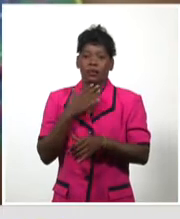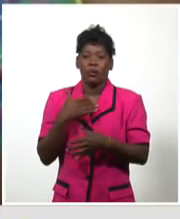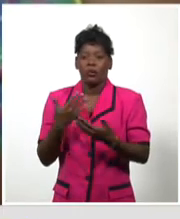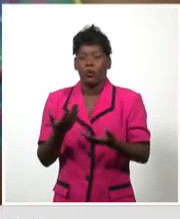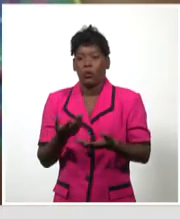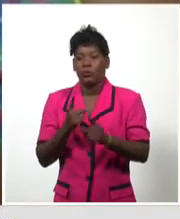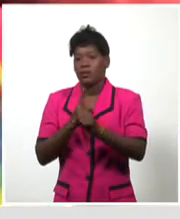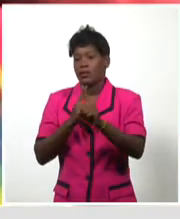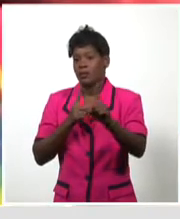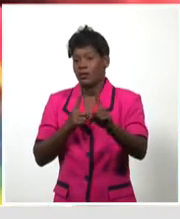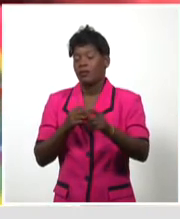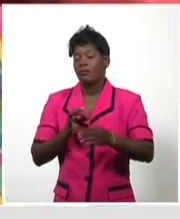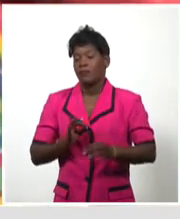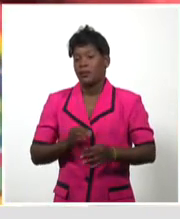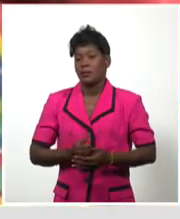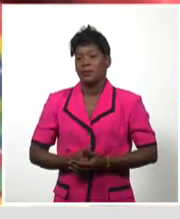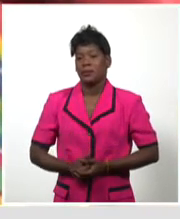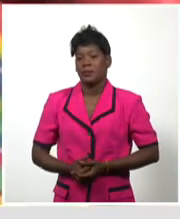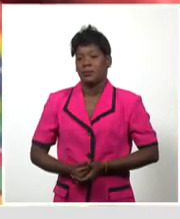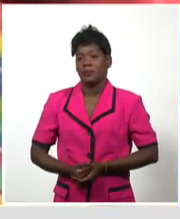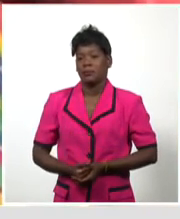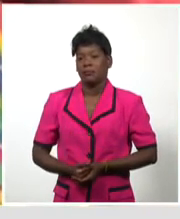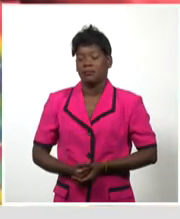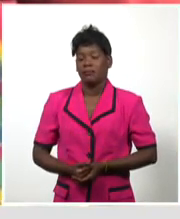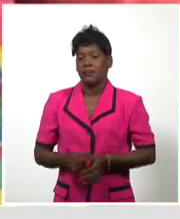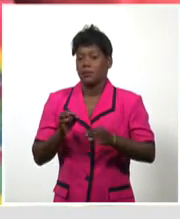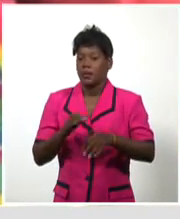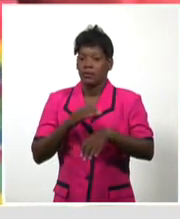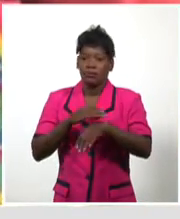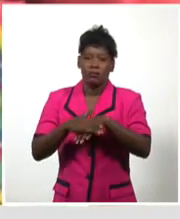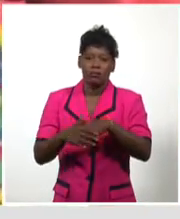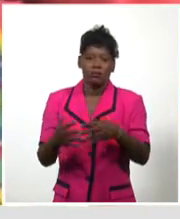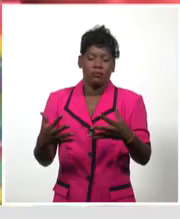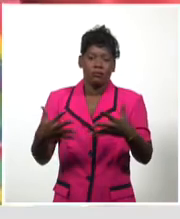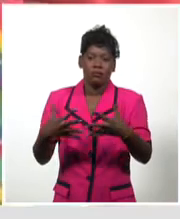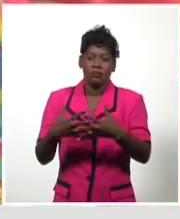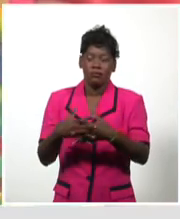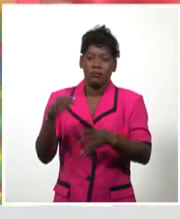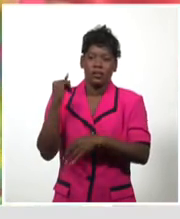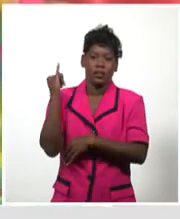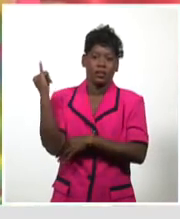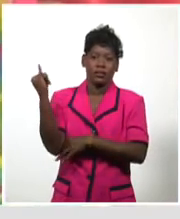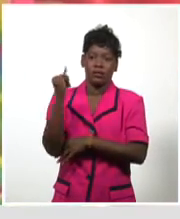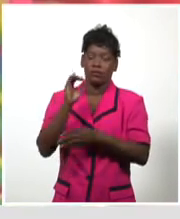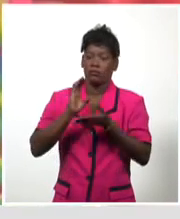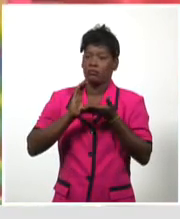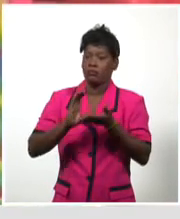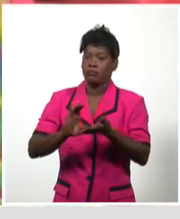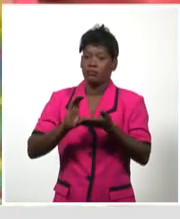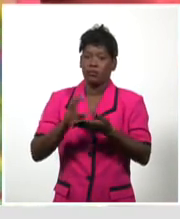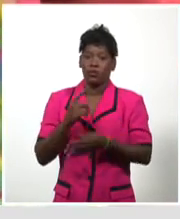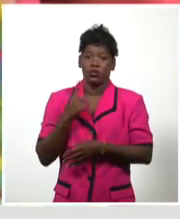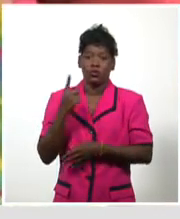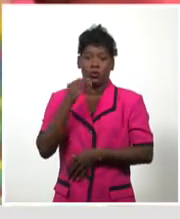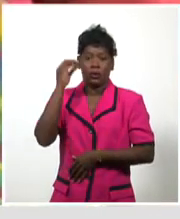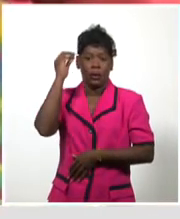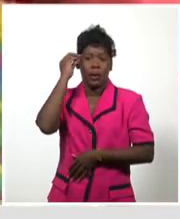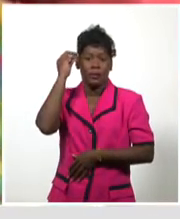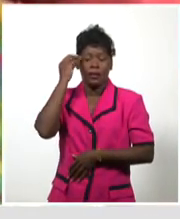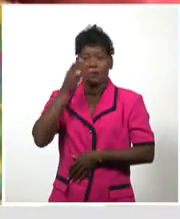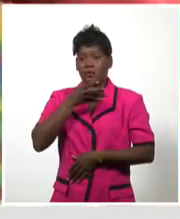tributos humanistas. Ese humanismo, ese patriotismo, ese internacionalismo que lo aprendimos de nuestro comandante en